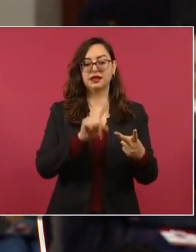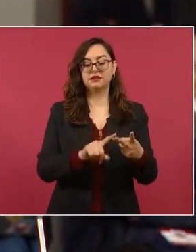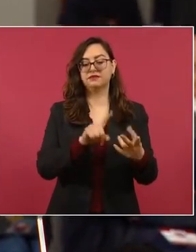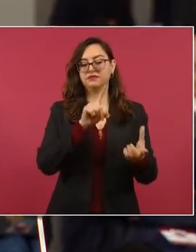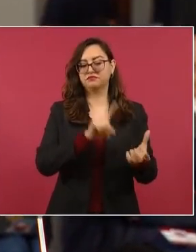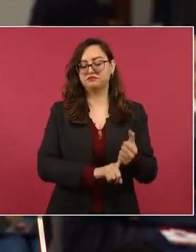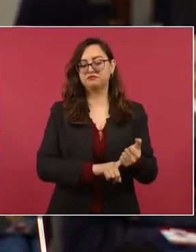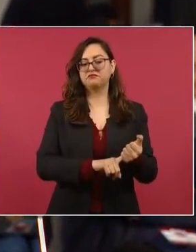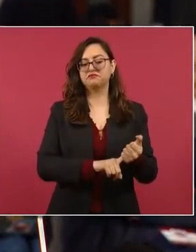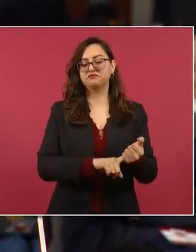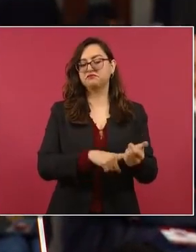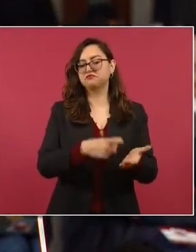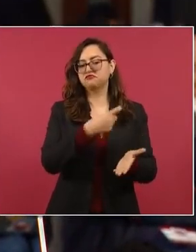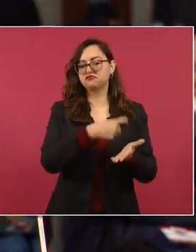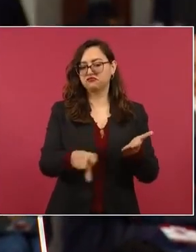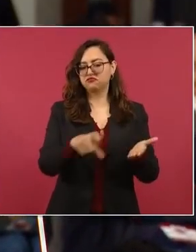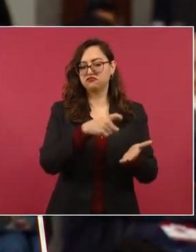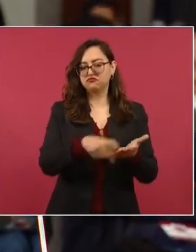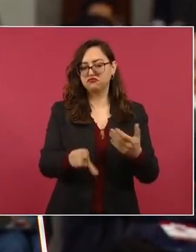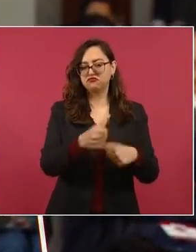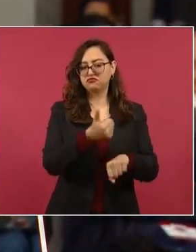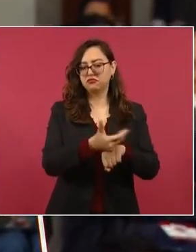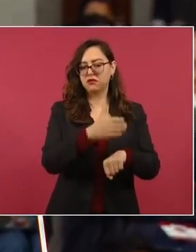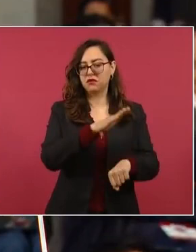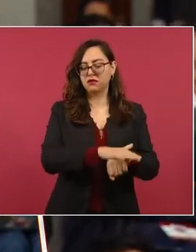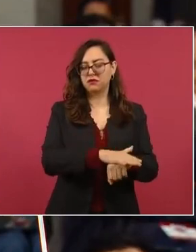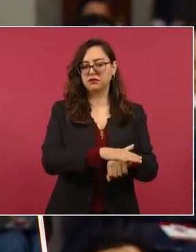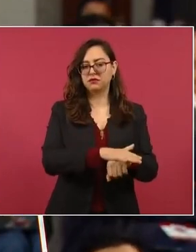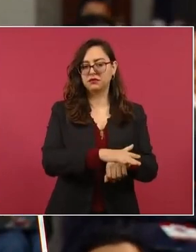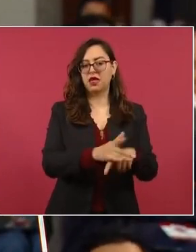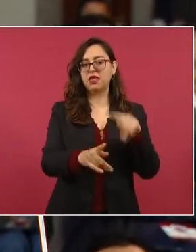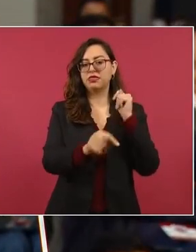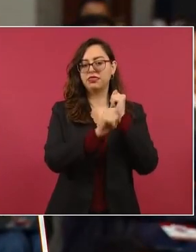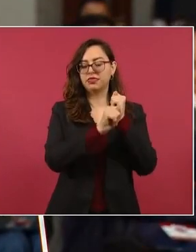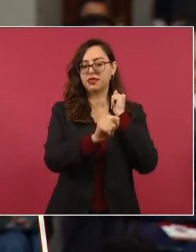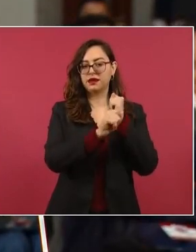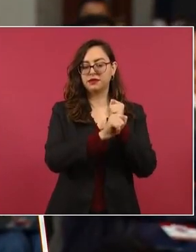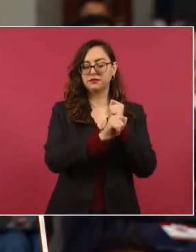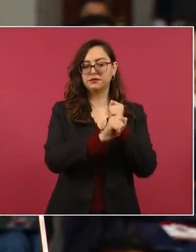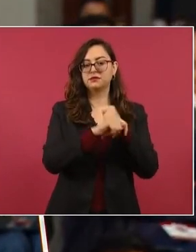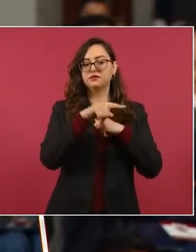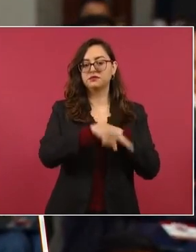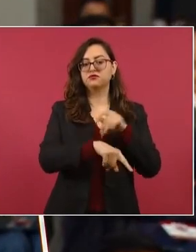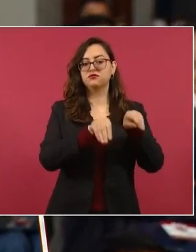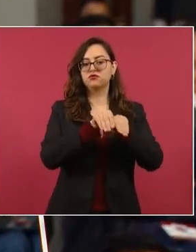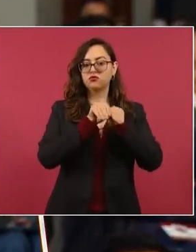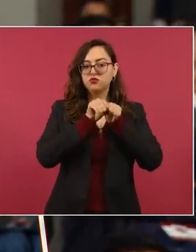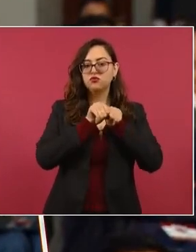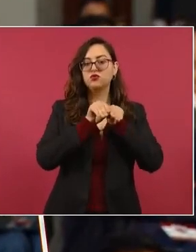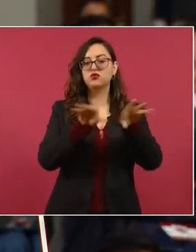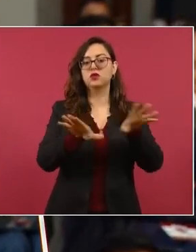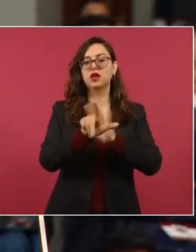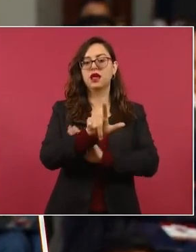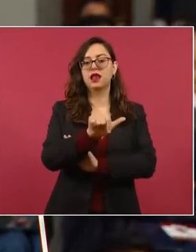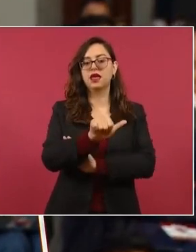Adquisiciones, de la sección de adquisiciones de transportes publicaron la licitación